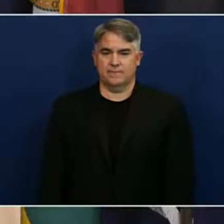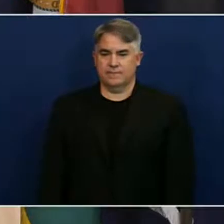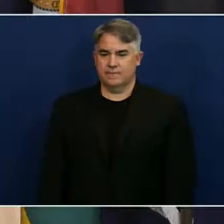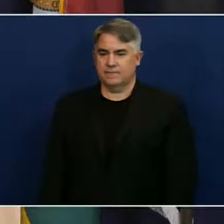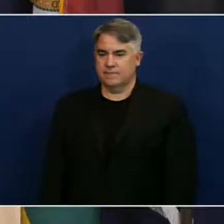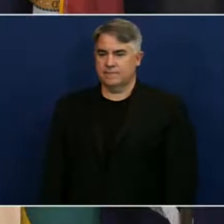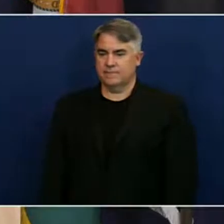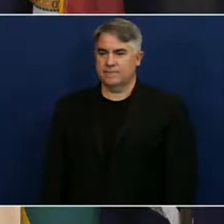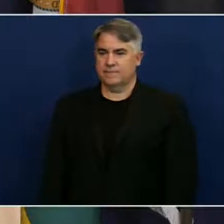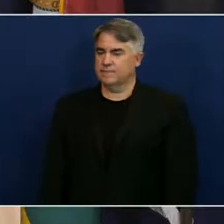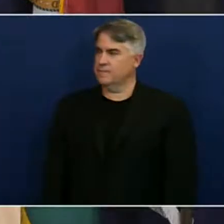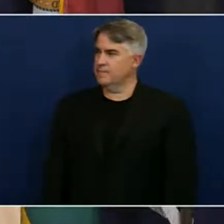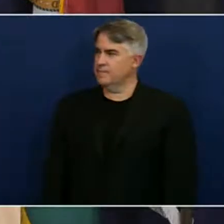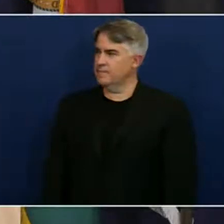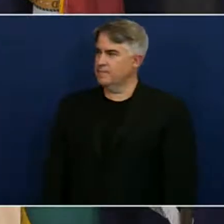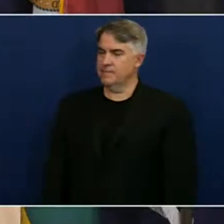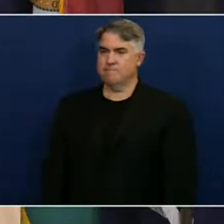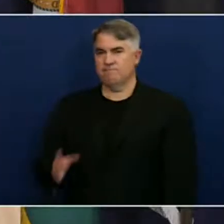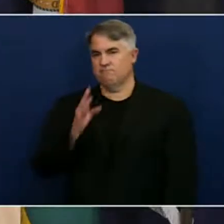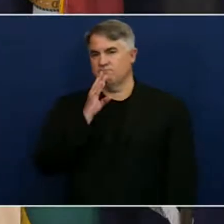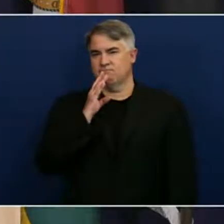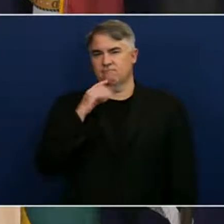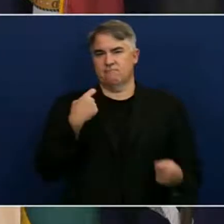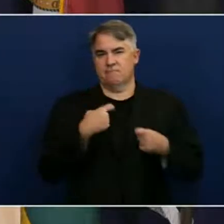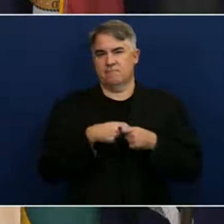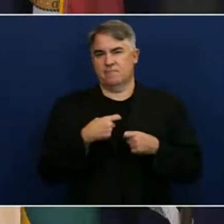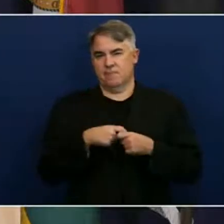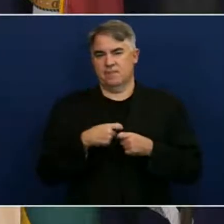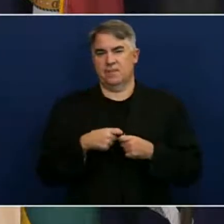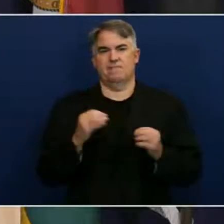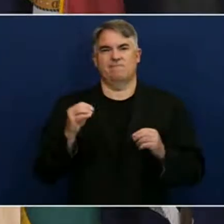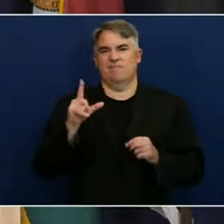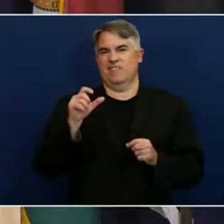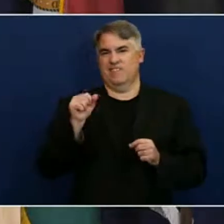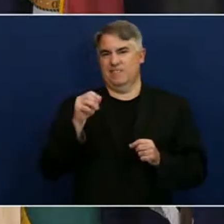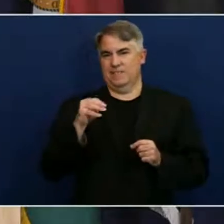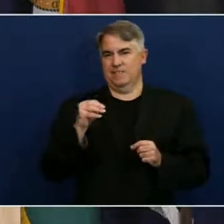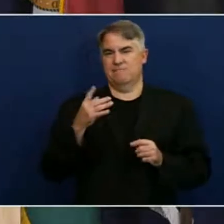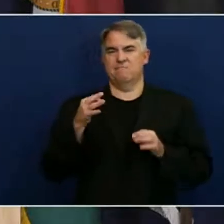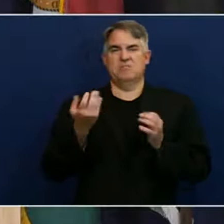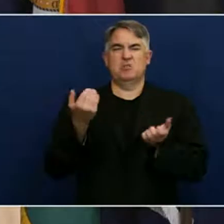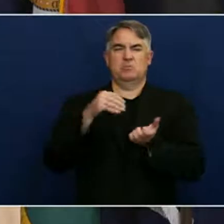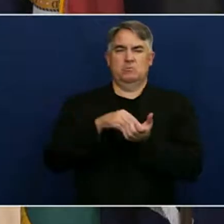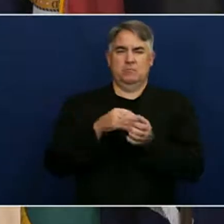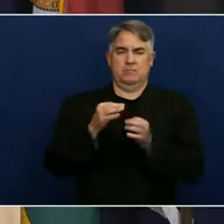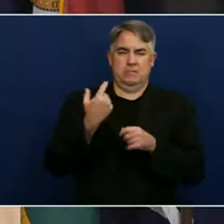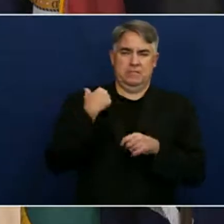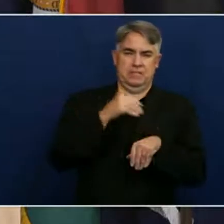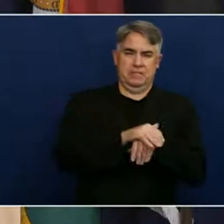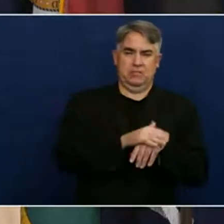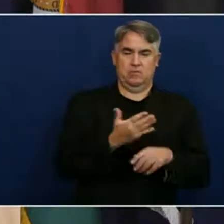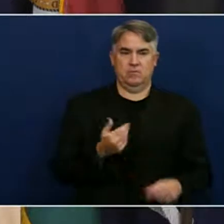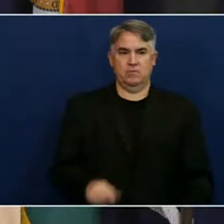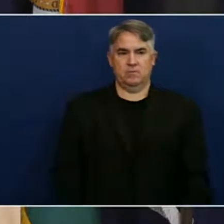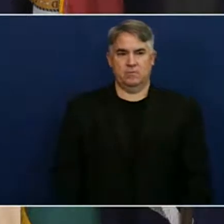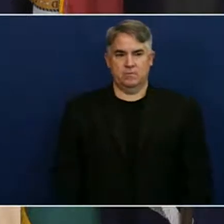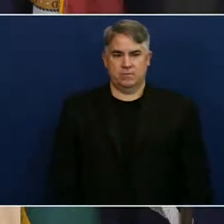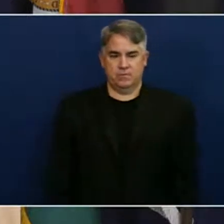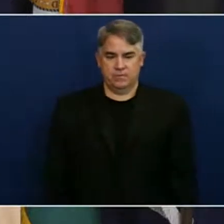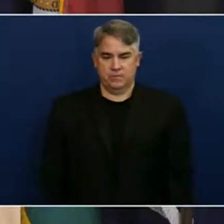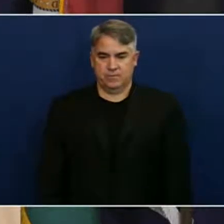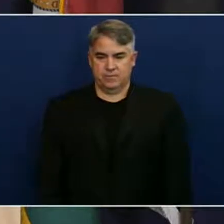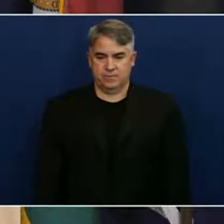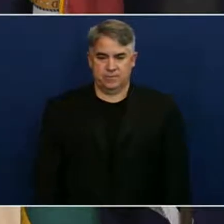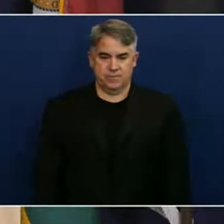programa del cual vamos a estar trabajando en la siguiente semana va a ser un programa enfocándose en un concurso para los